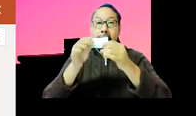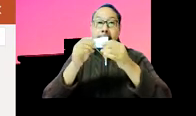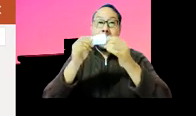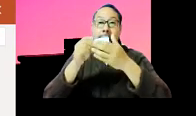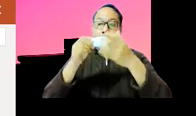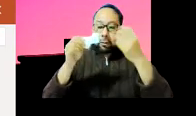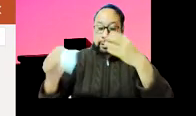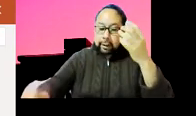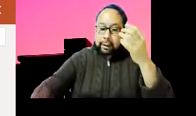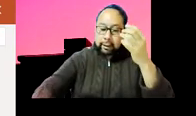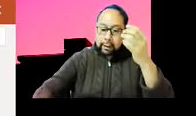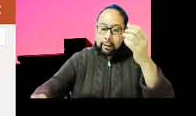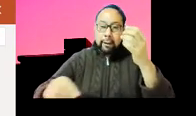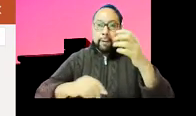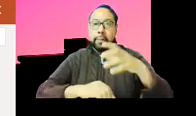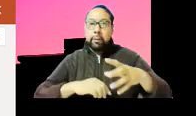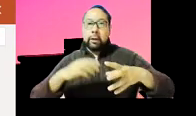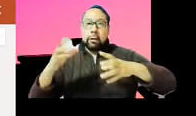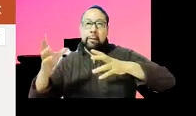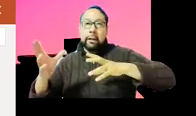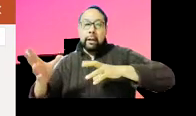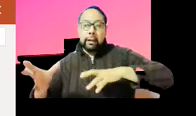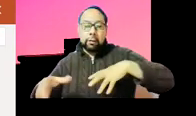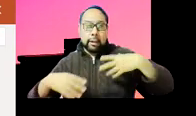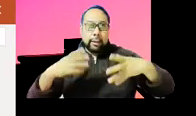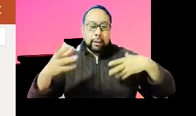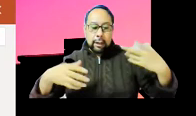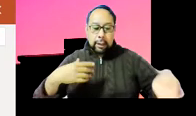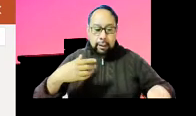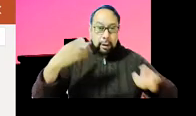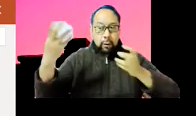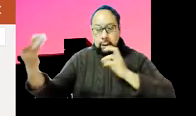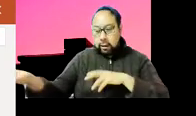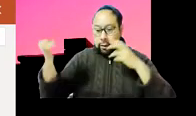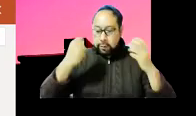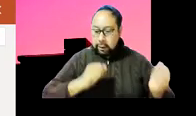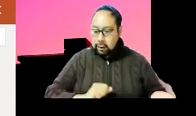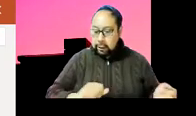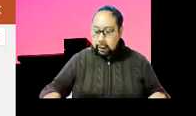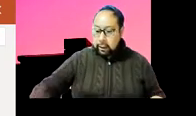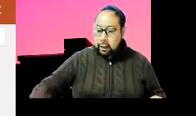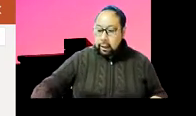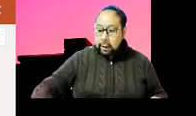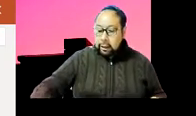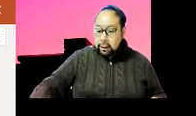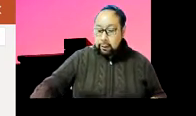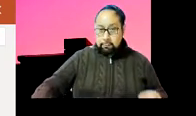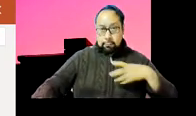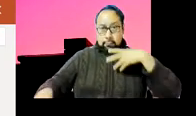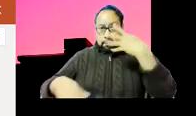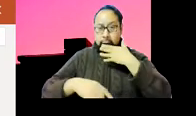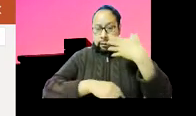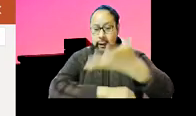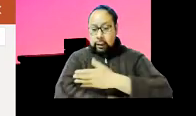la tarjeta o las tarjetas, pues que los deben de sancionar, etcétera, etcétera. Luego salen los representantes del INE que